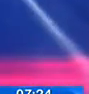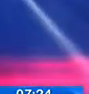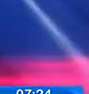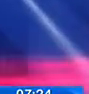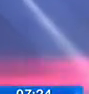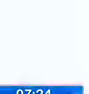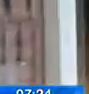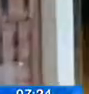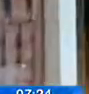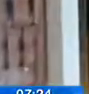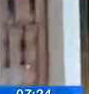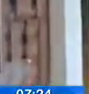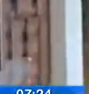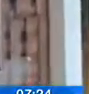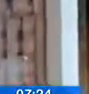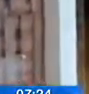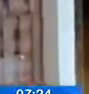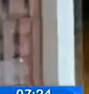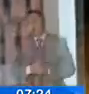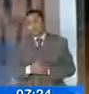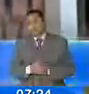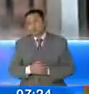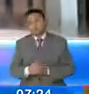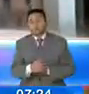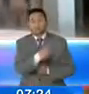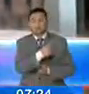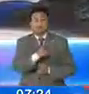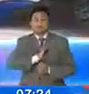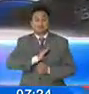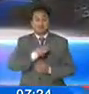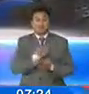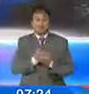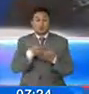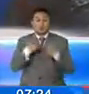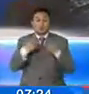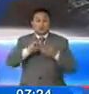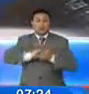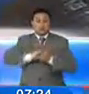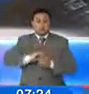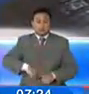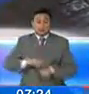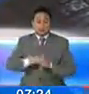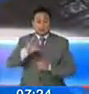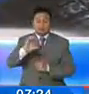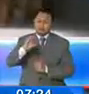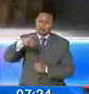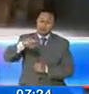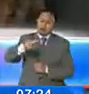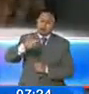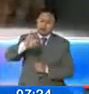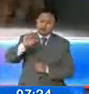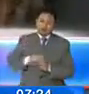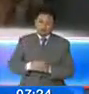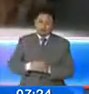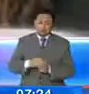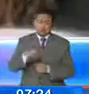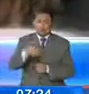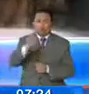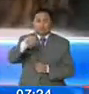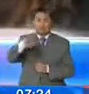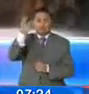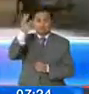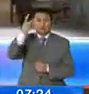2016. Esteban Hidalgo, técnico de emprendimiento de Economía Popular y Solidaria de Conquito, asegura que en el segundo semestre del 2016